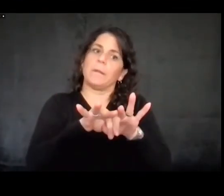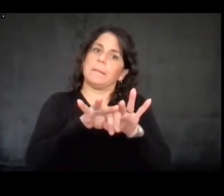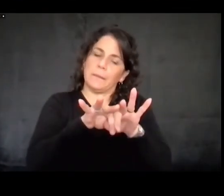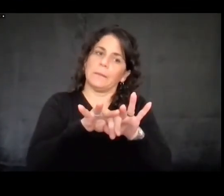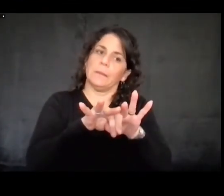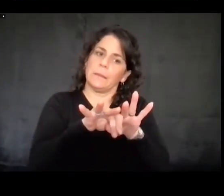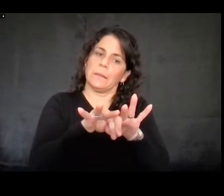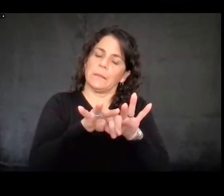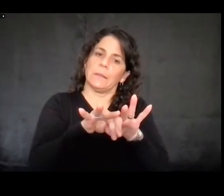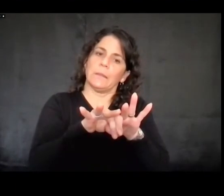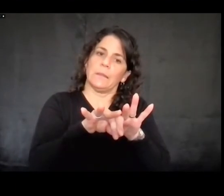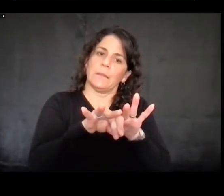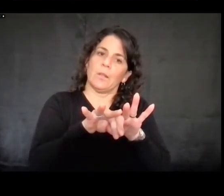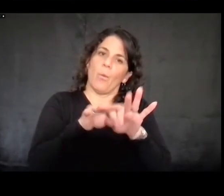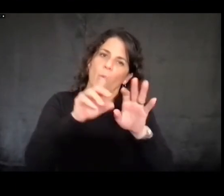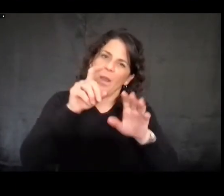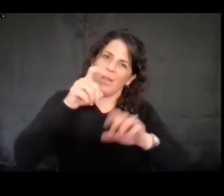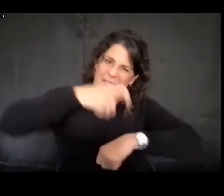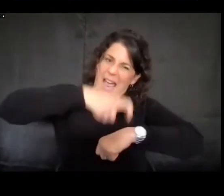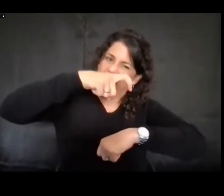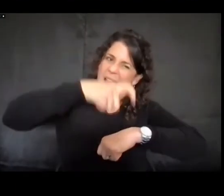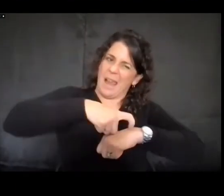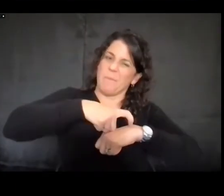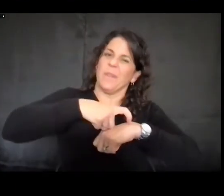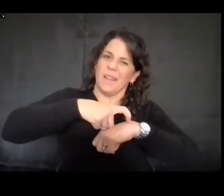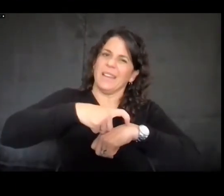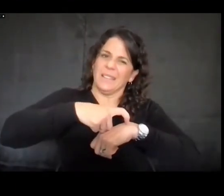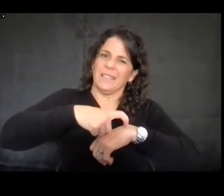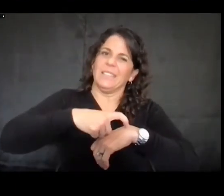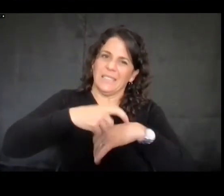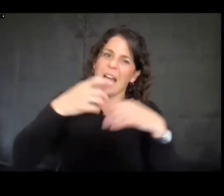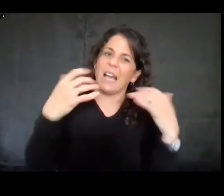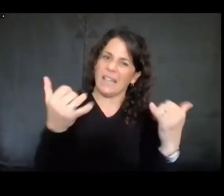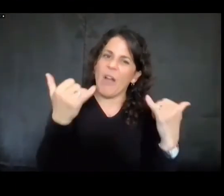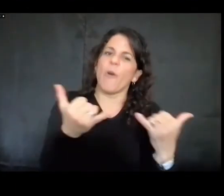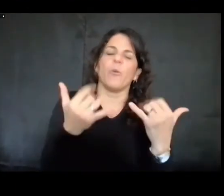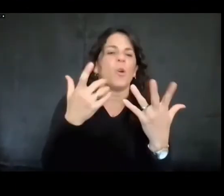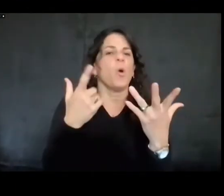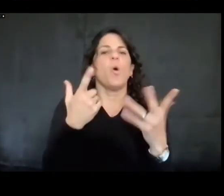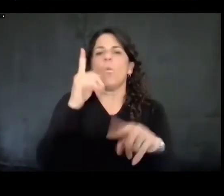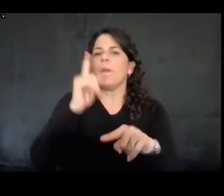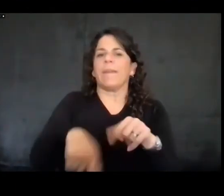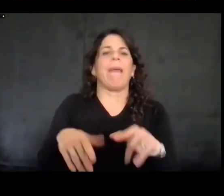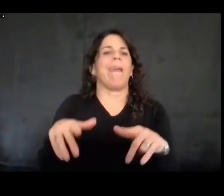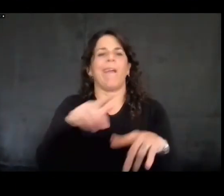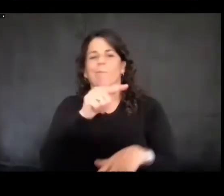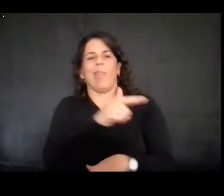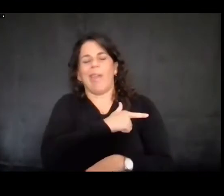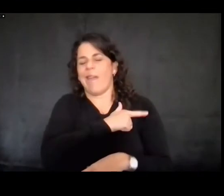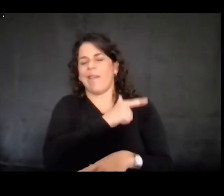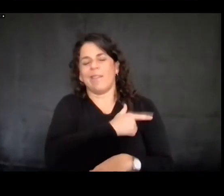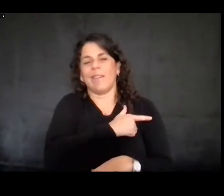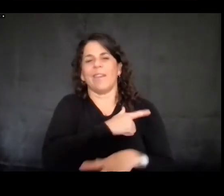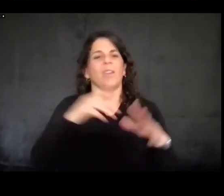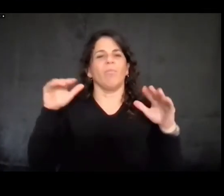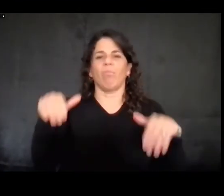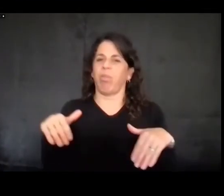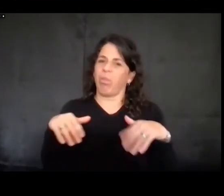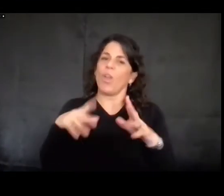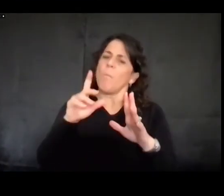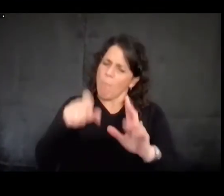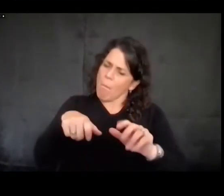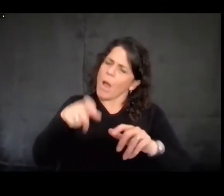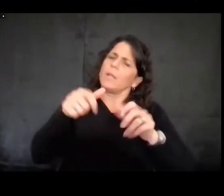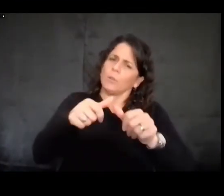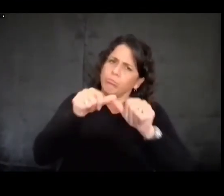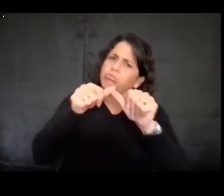ya lo que mencioné estamos en un momento crítico no podemos bajar la guardia tenemos que continuar usando las